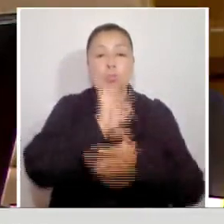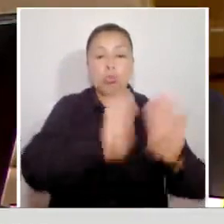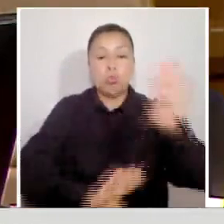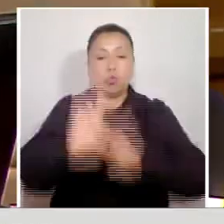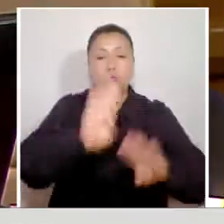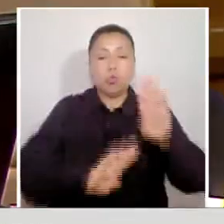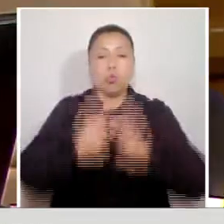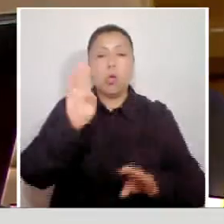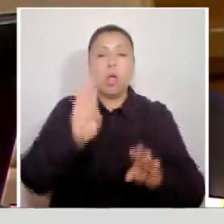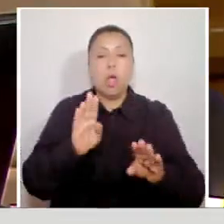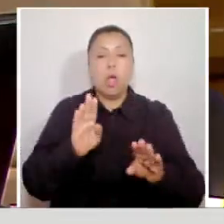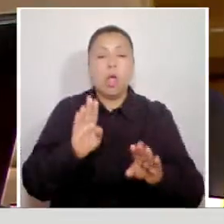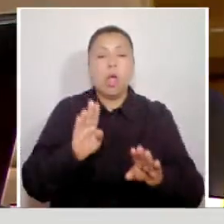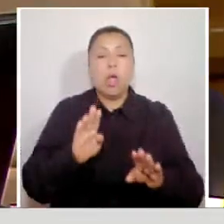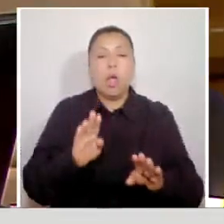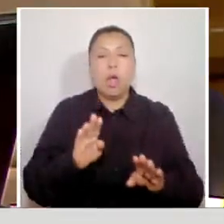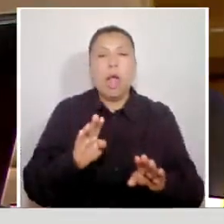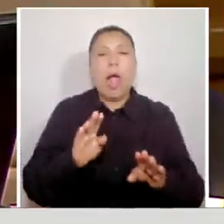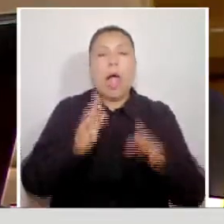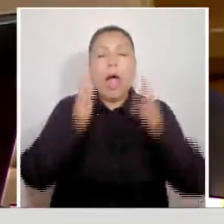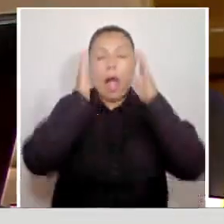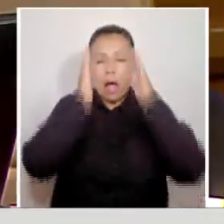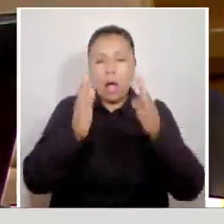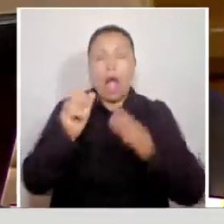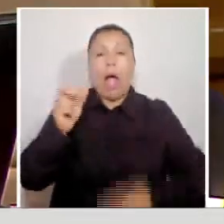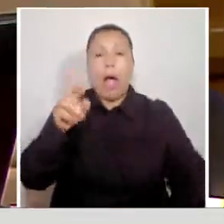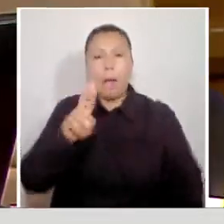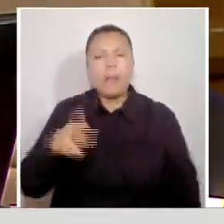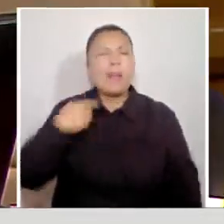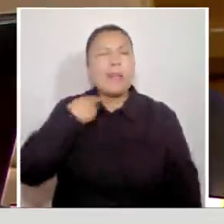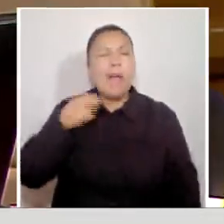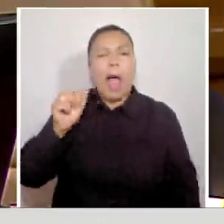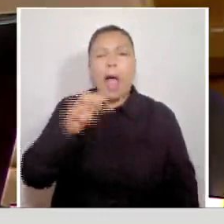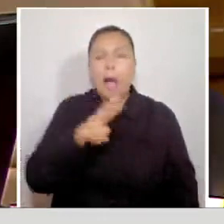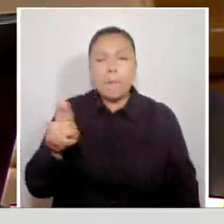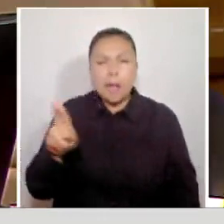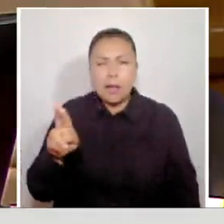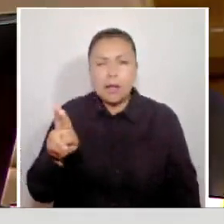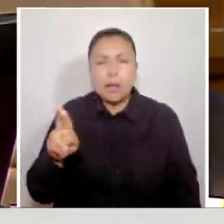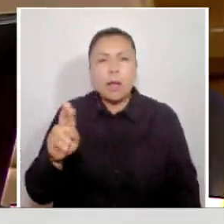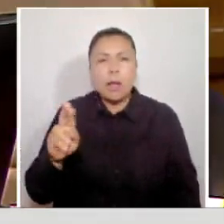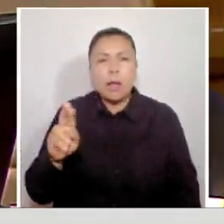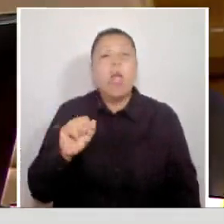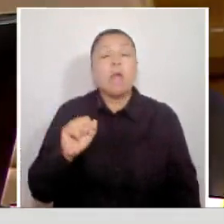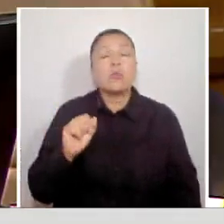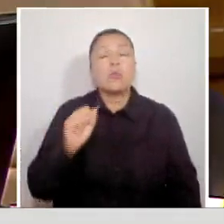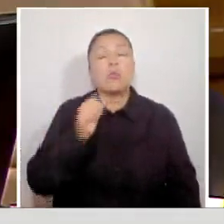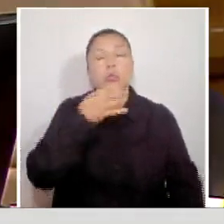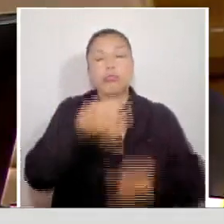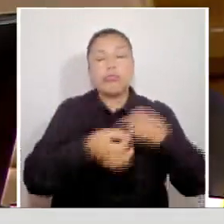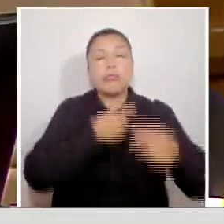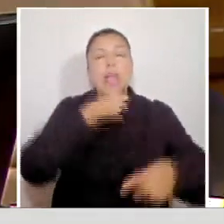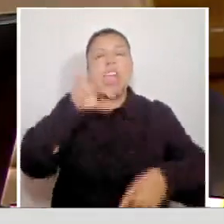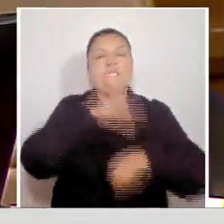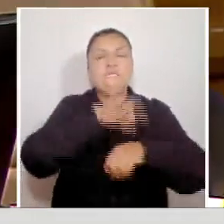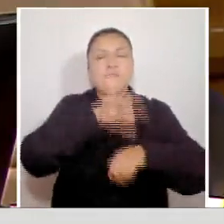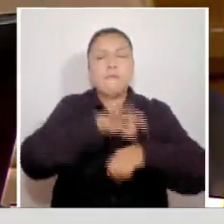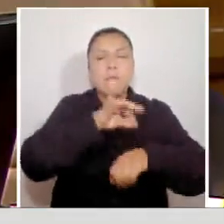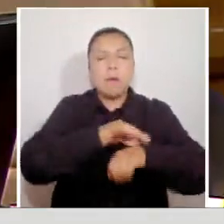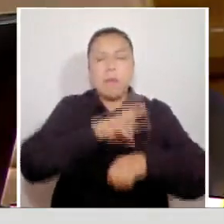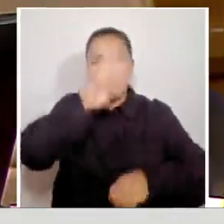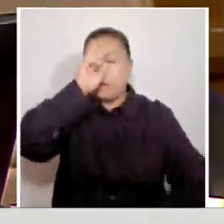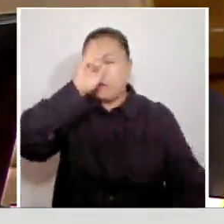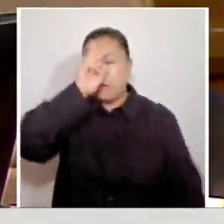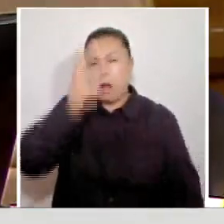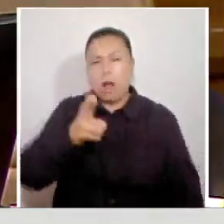síndrome apert en nuestro país Qué es este síndrome apert es una de las tantas llamadas enfermedad enfermedades raras poco